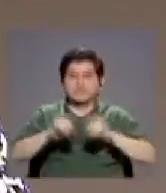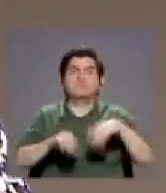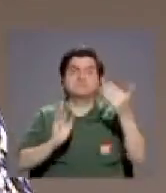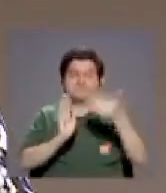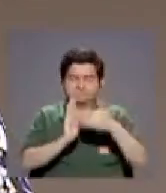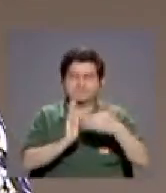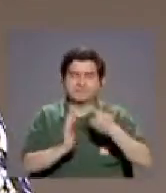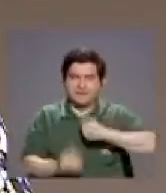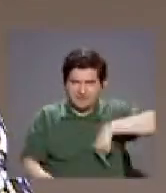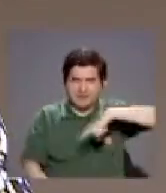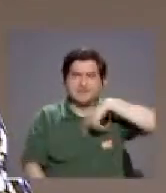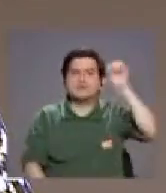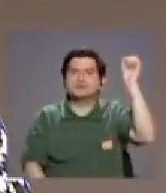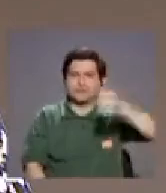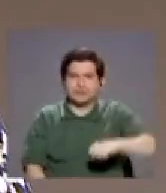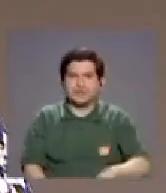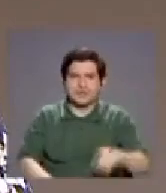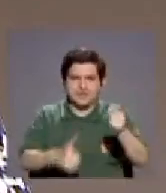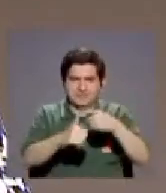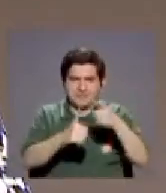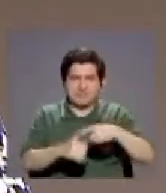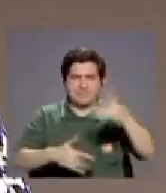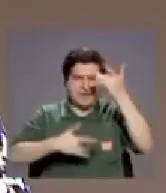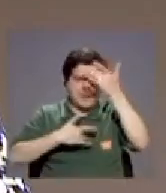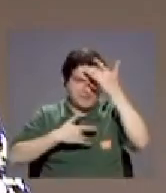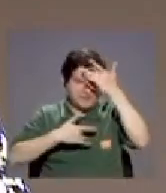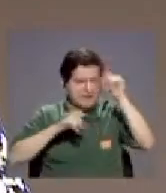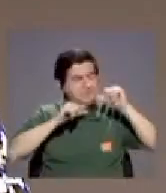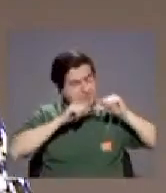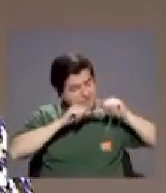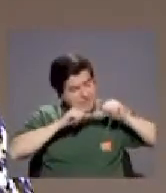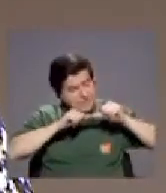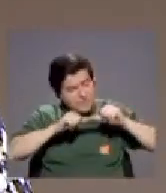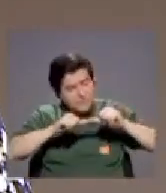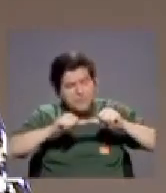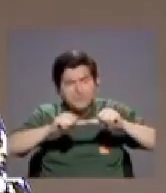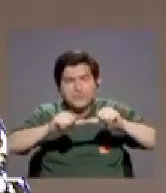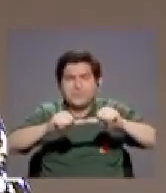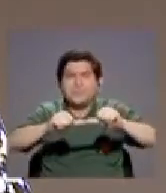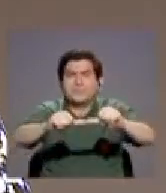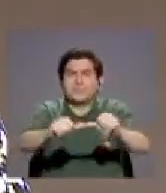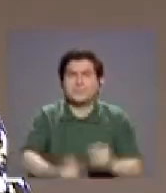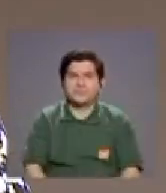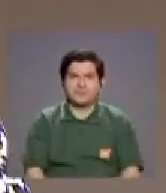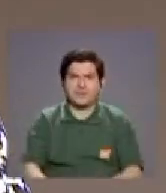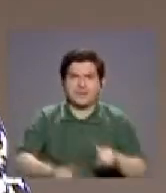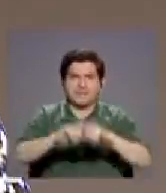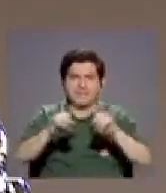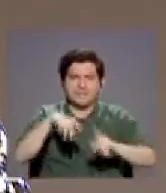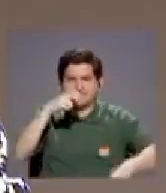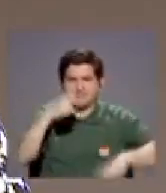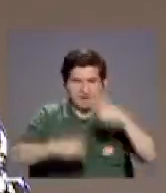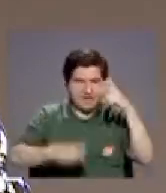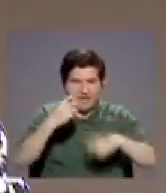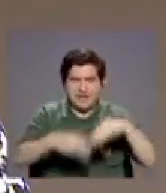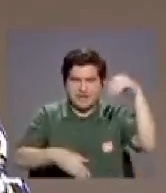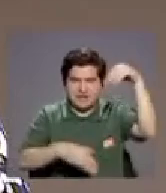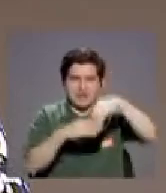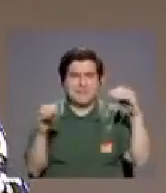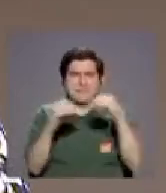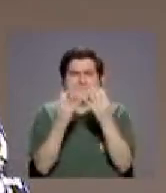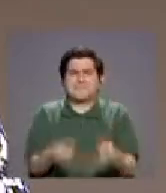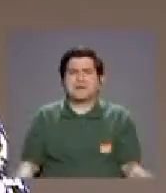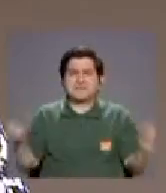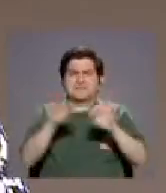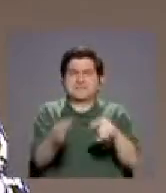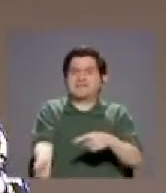afectan. En primer lugar, el tema de las enfermedades crónicas, que esas causan una serie de problemas, y entre ellas la más importante,